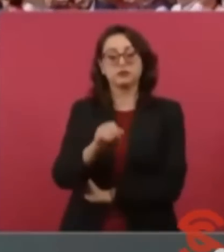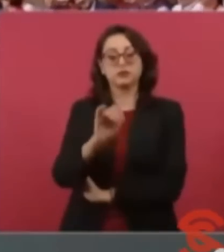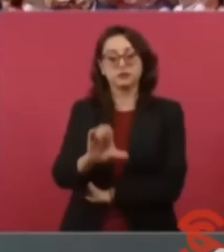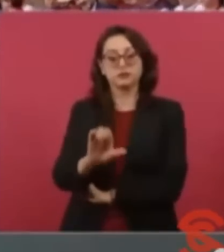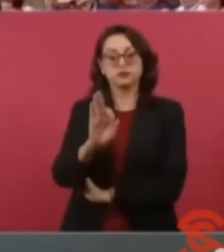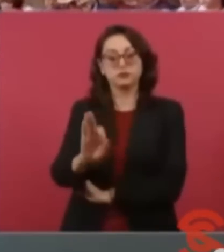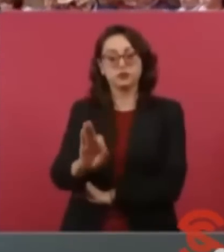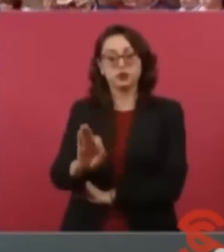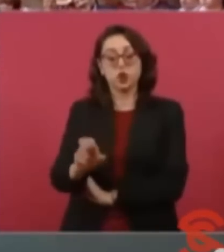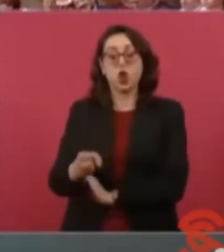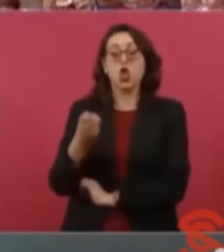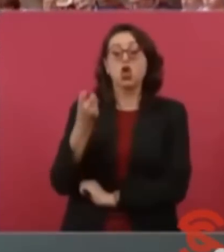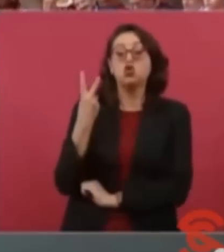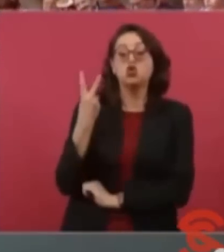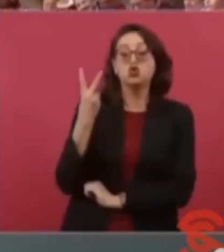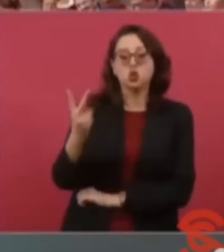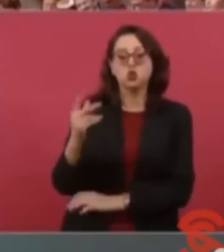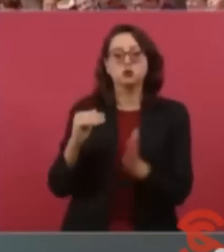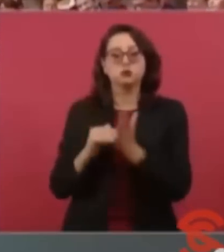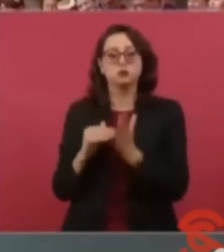Futuro